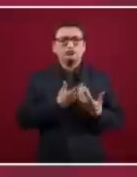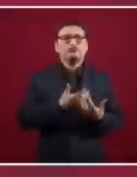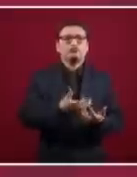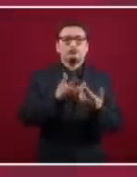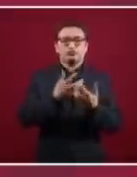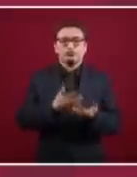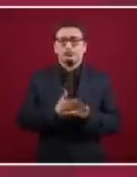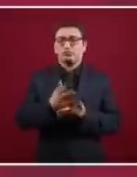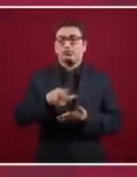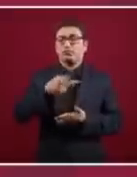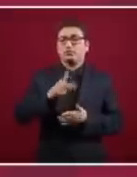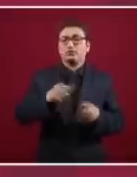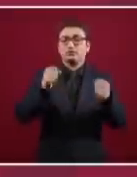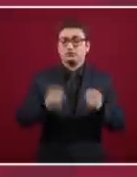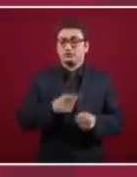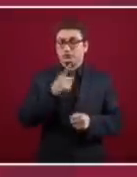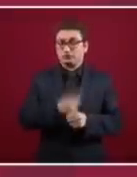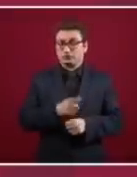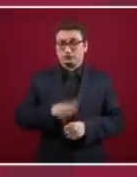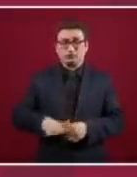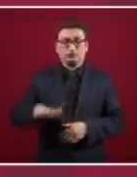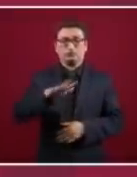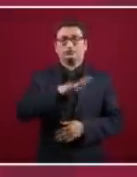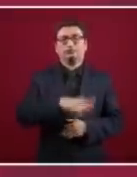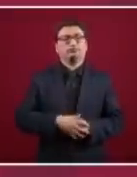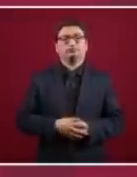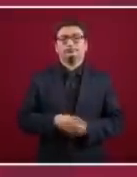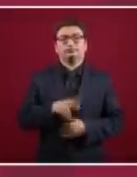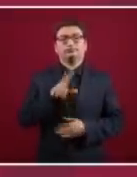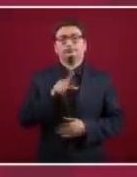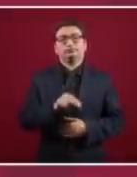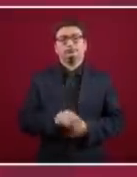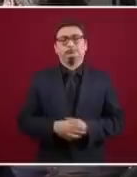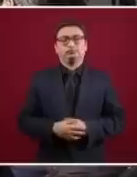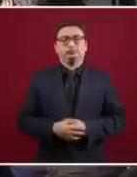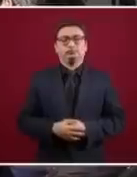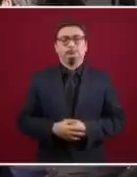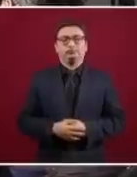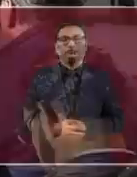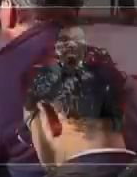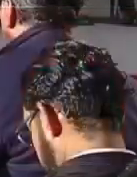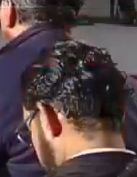no la seguridad pública no la seguridad de los ciudadanos